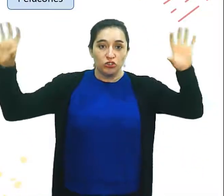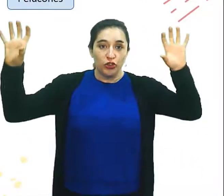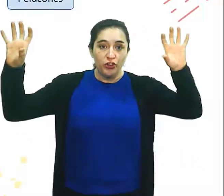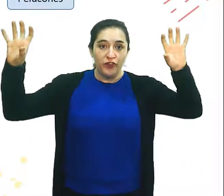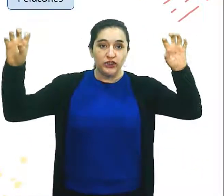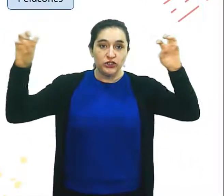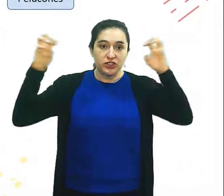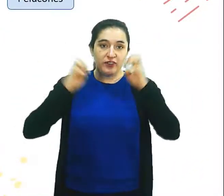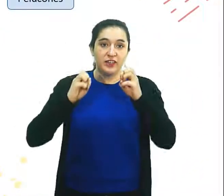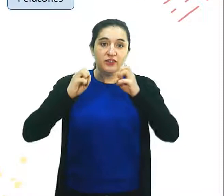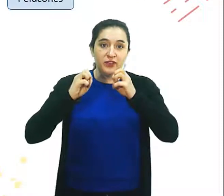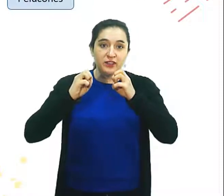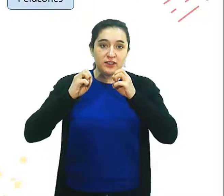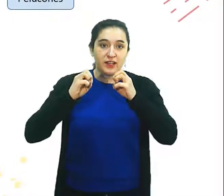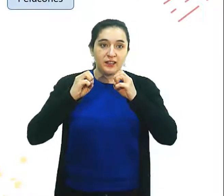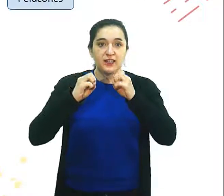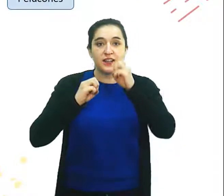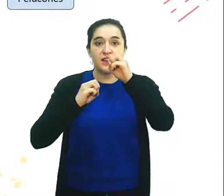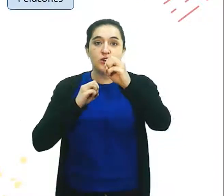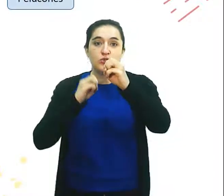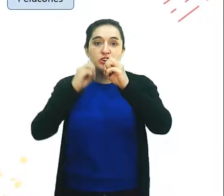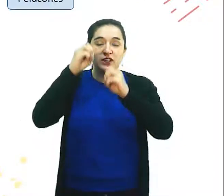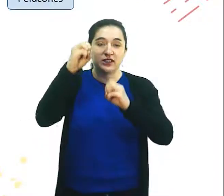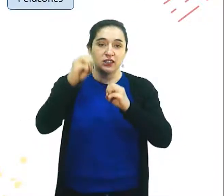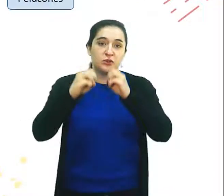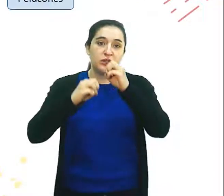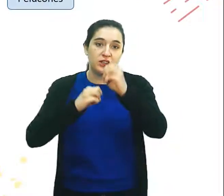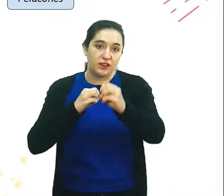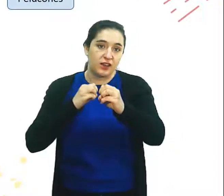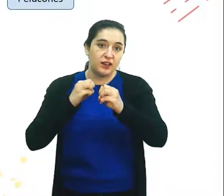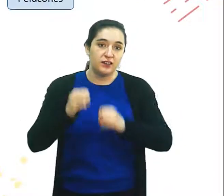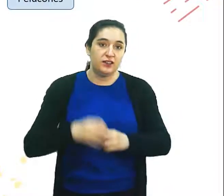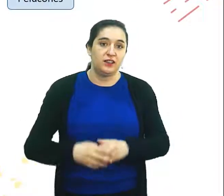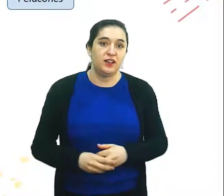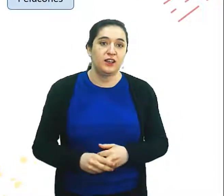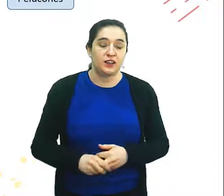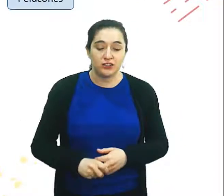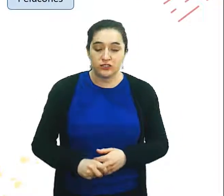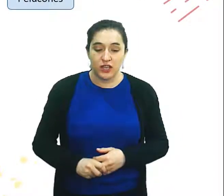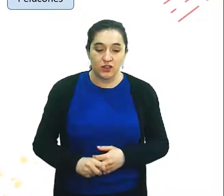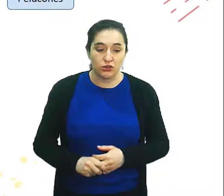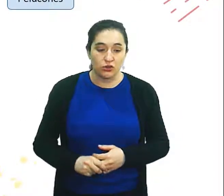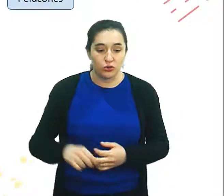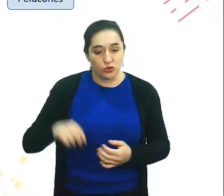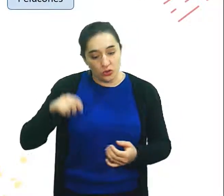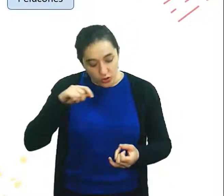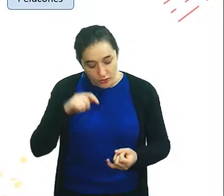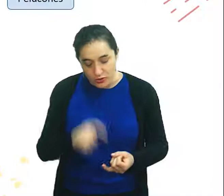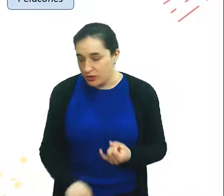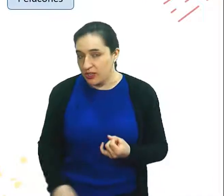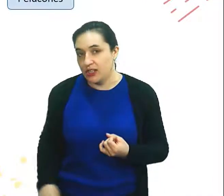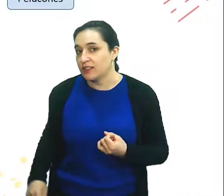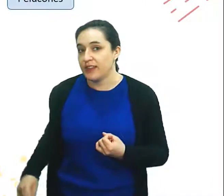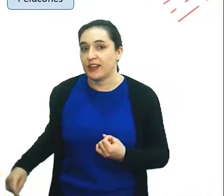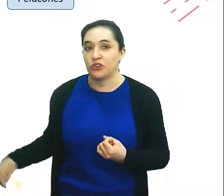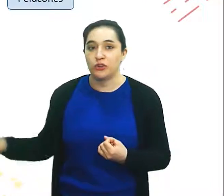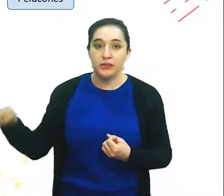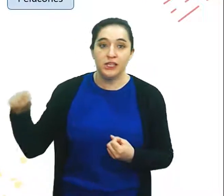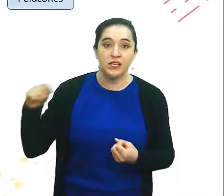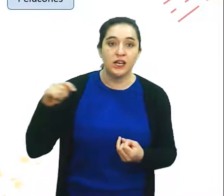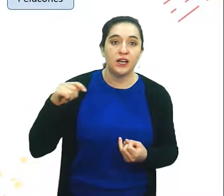Y estos dos bandos se van a enfrentar y cada uno va a tener una idea relacionada con cómo quiere que